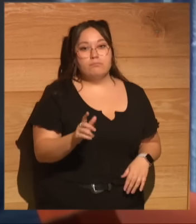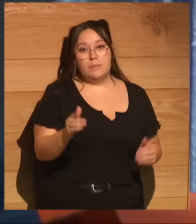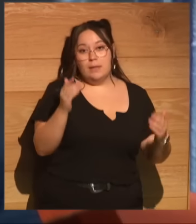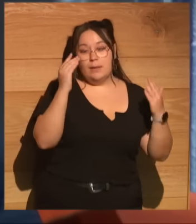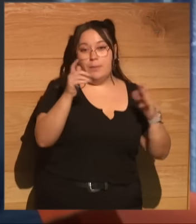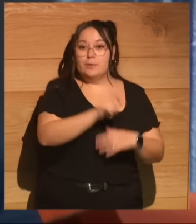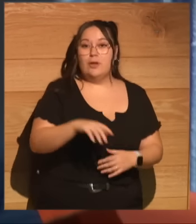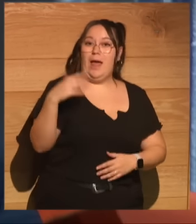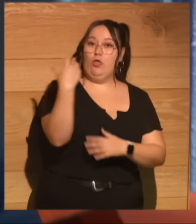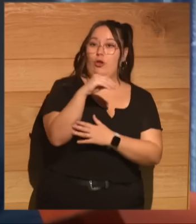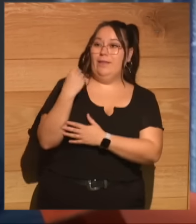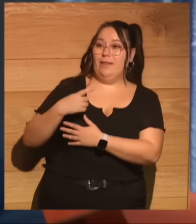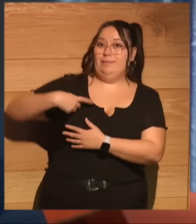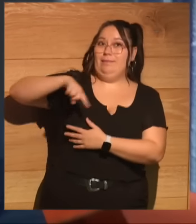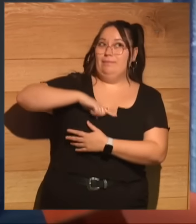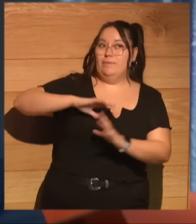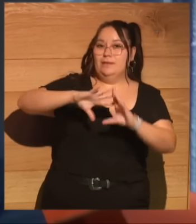los adolescentes de todo el planeta